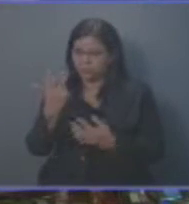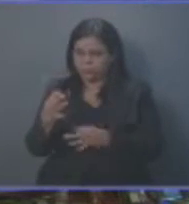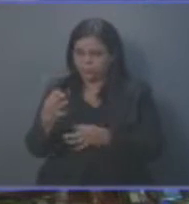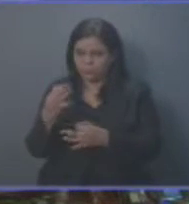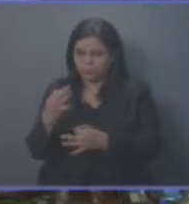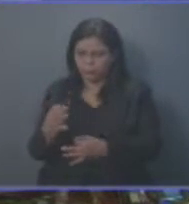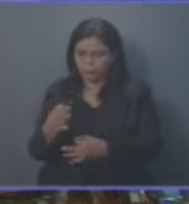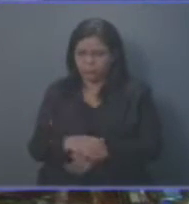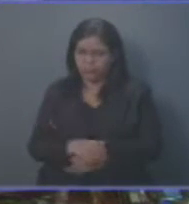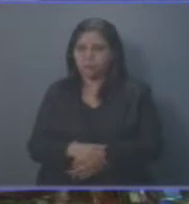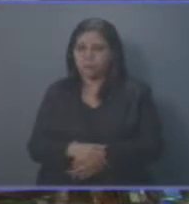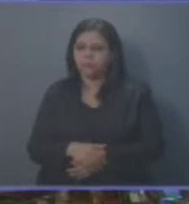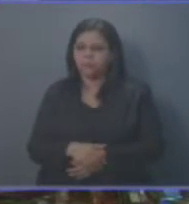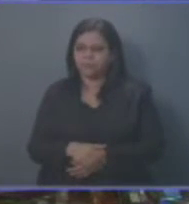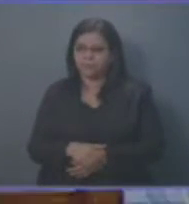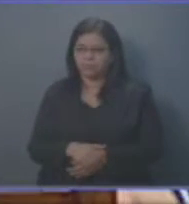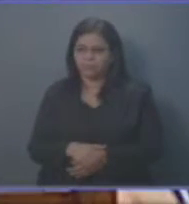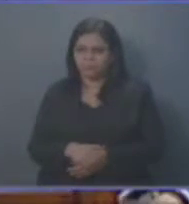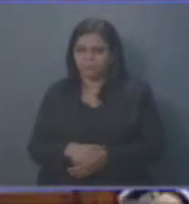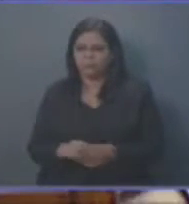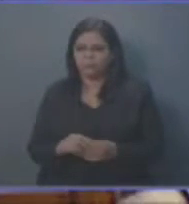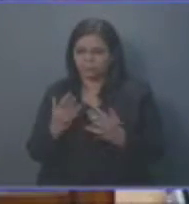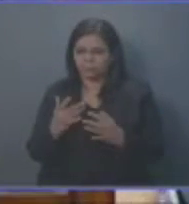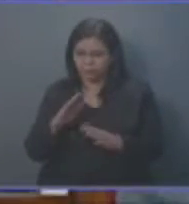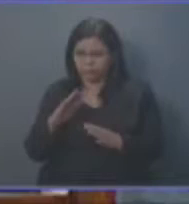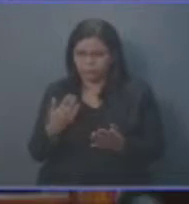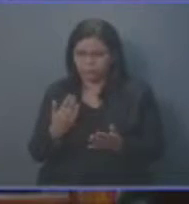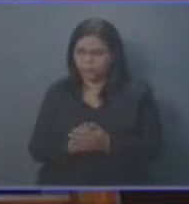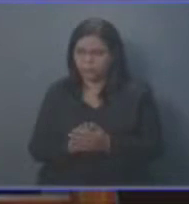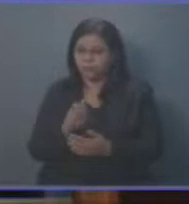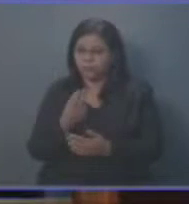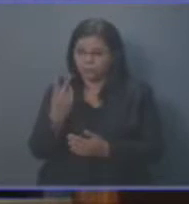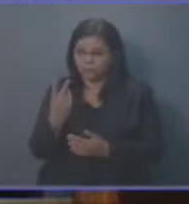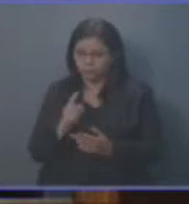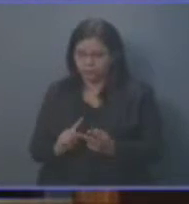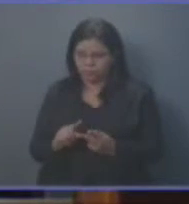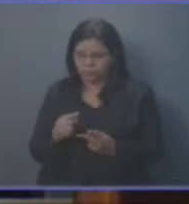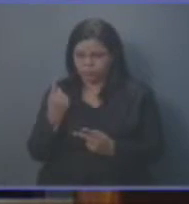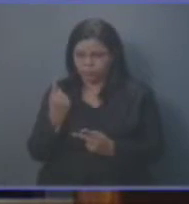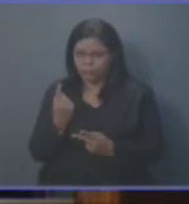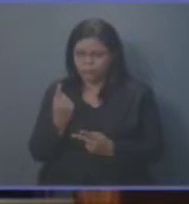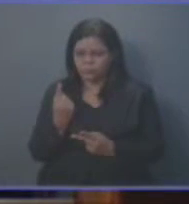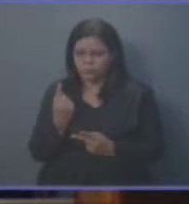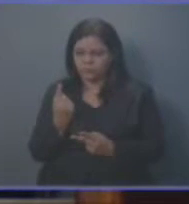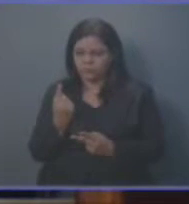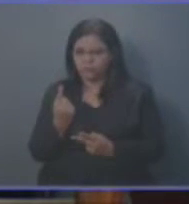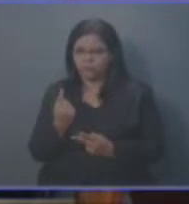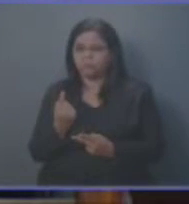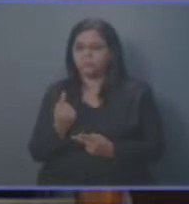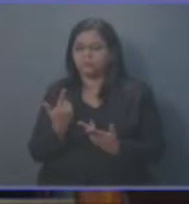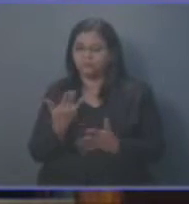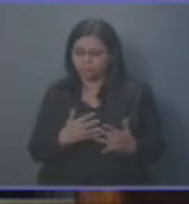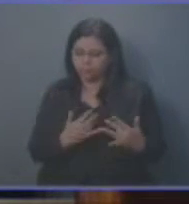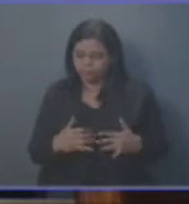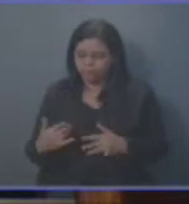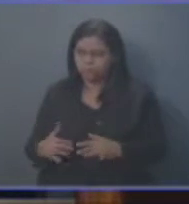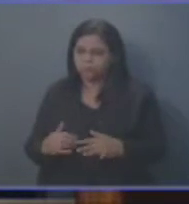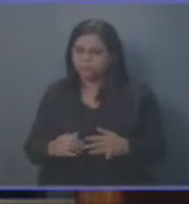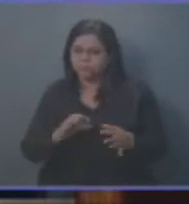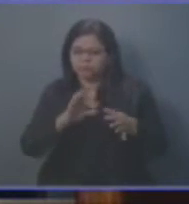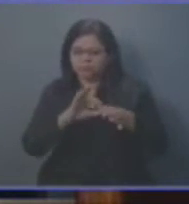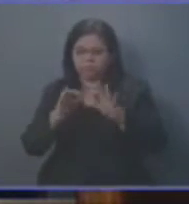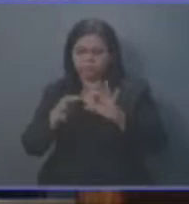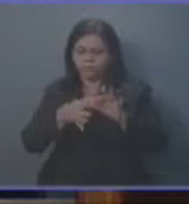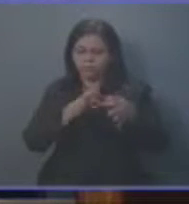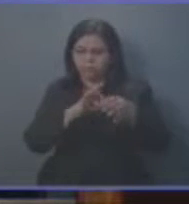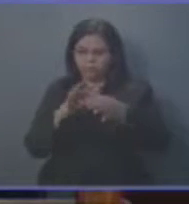de correspondencia, las dos primeras referentes a los Juegos Deportivos Centroamericanos.